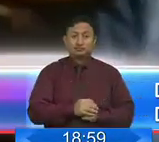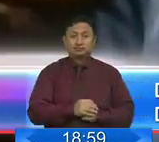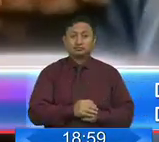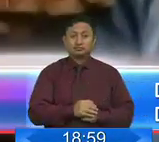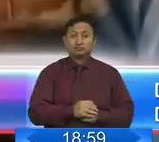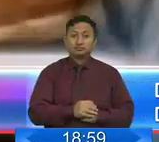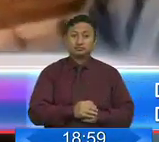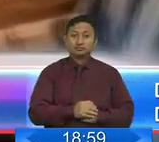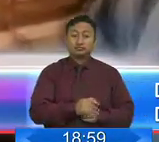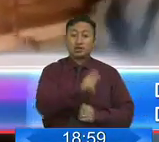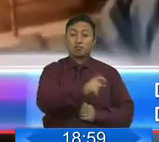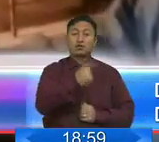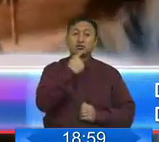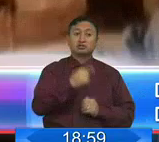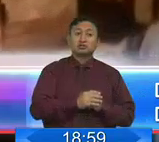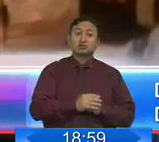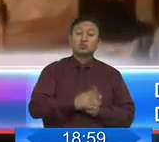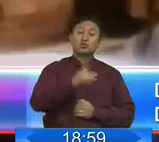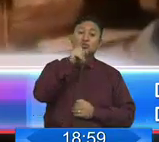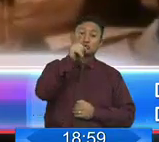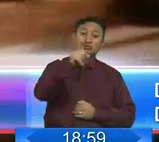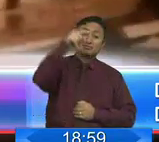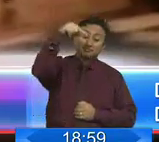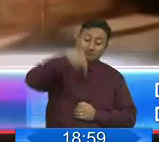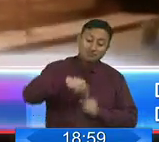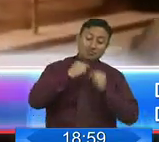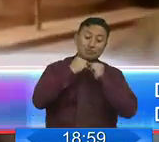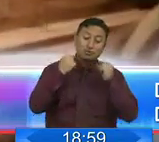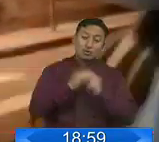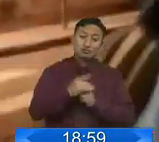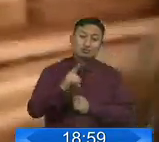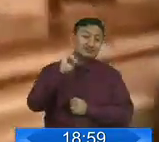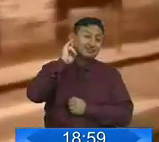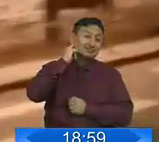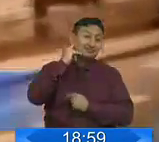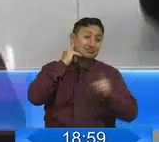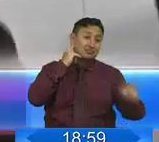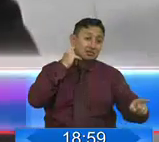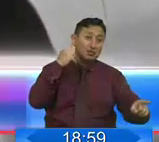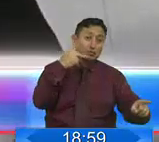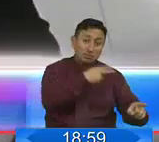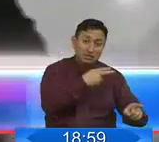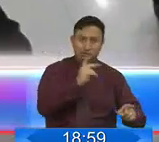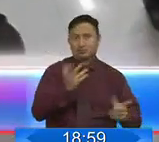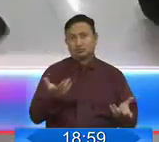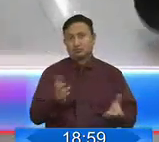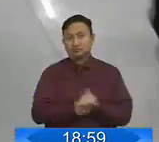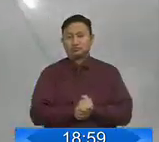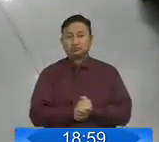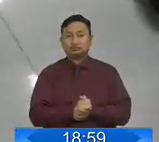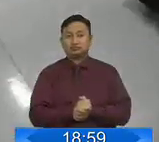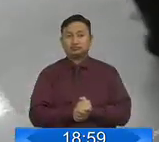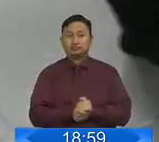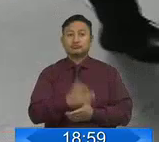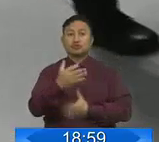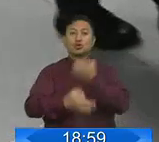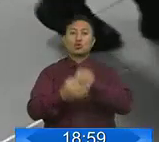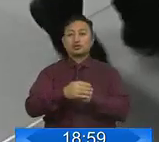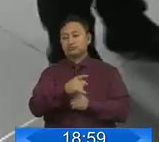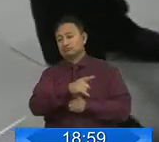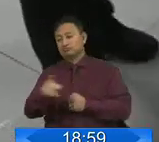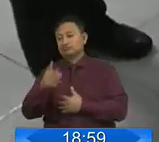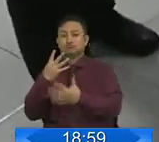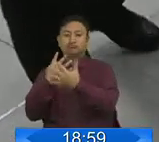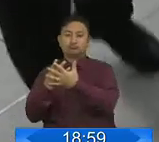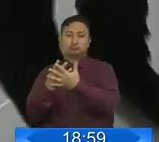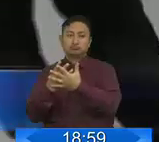de aquí del barrio. No, padre, la niña no va a mentir, padre. En la audiencia de flagrancia, el juez ordenó prisión preventiva para